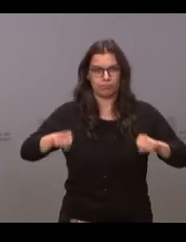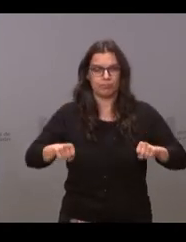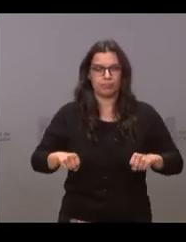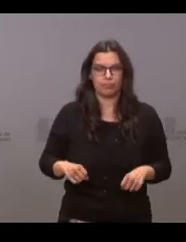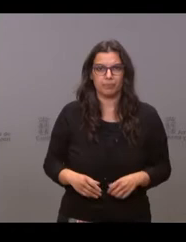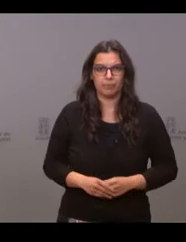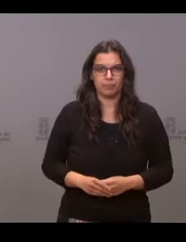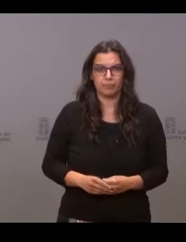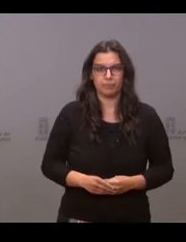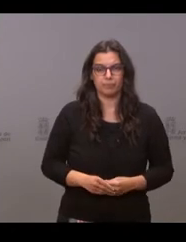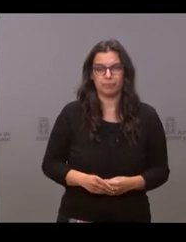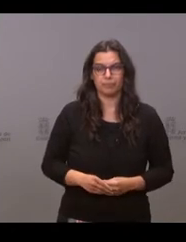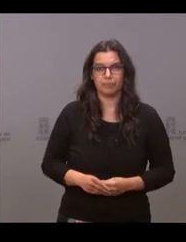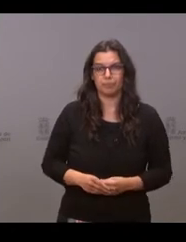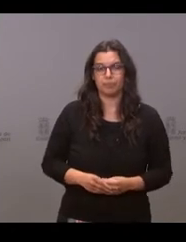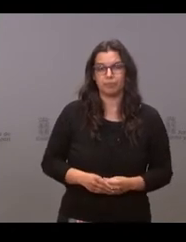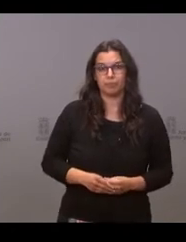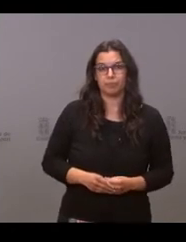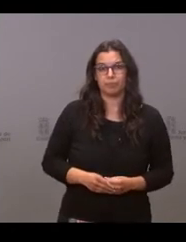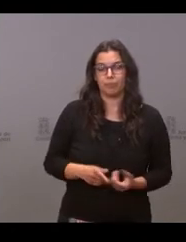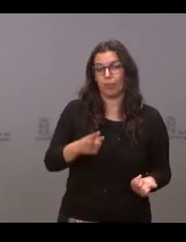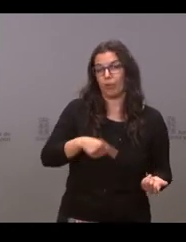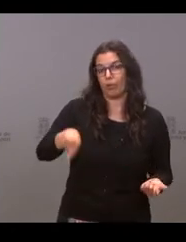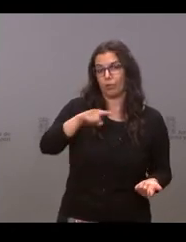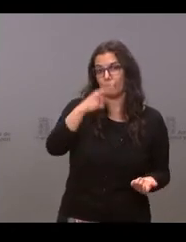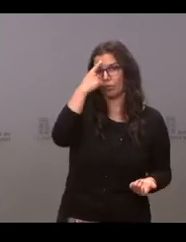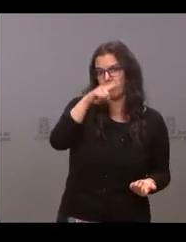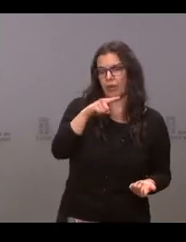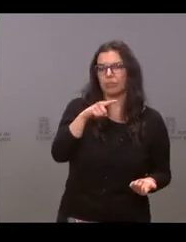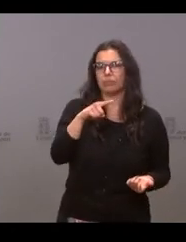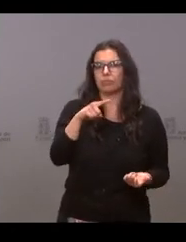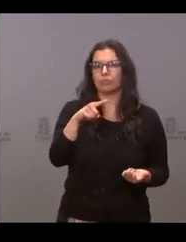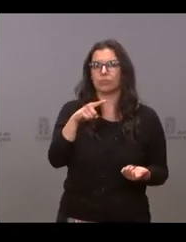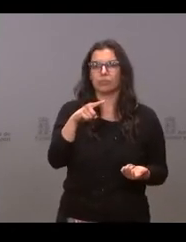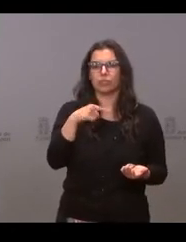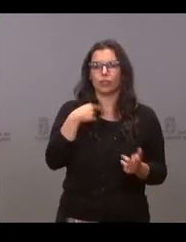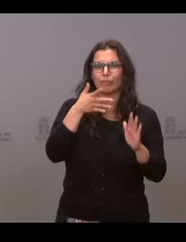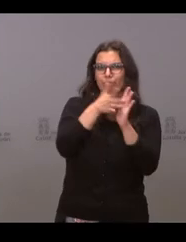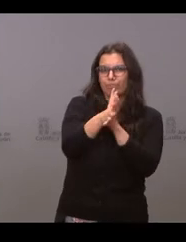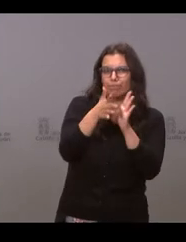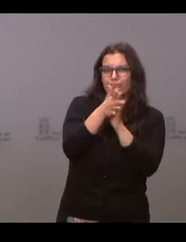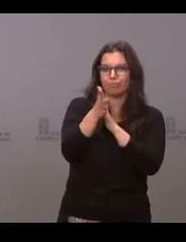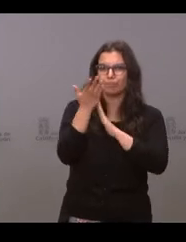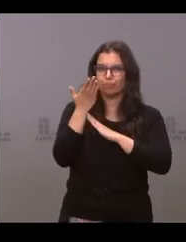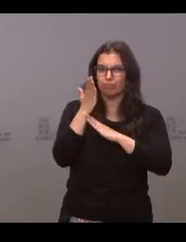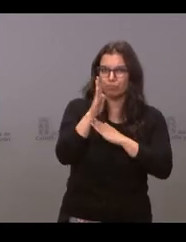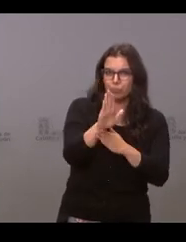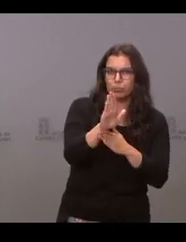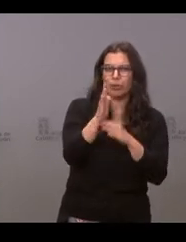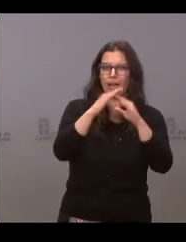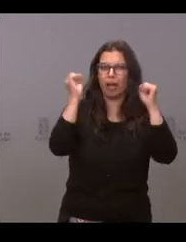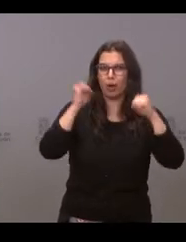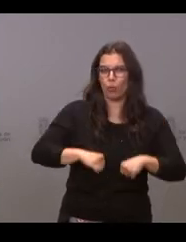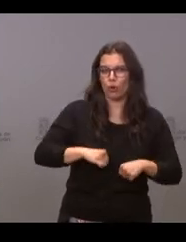como conocéis yo no voy a entrar a analizar ni exponer cuáles son los grandes acuerdos